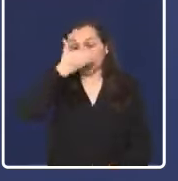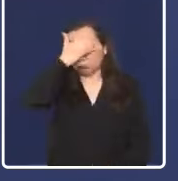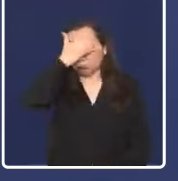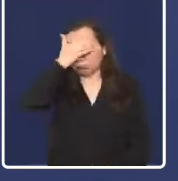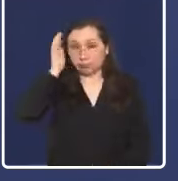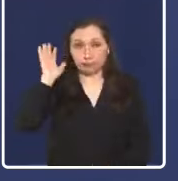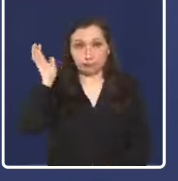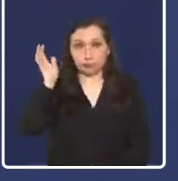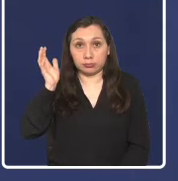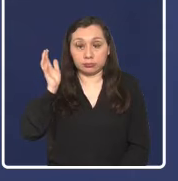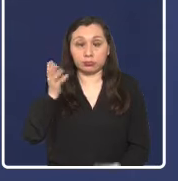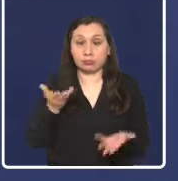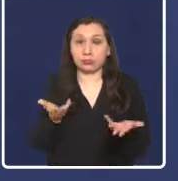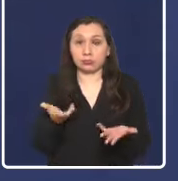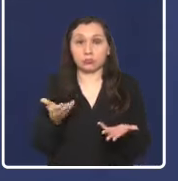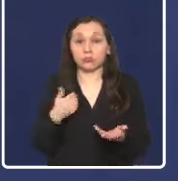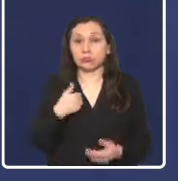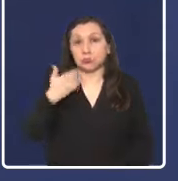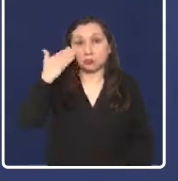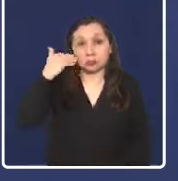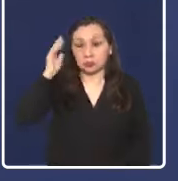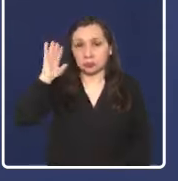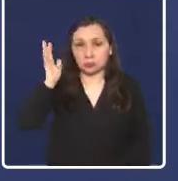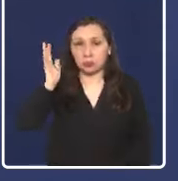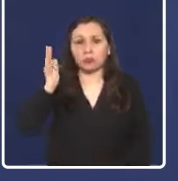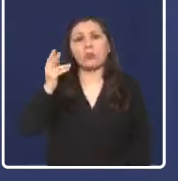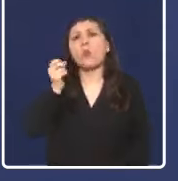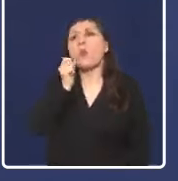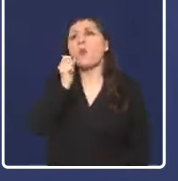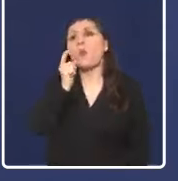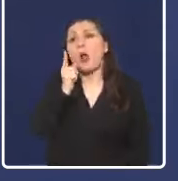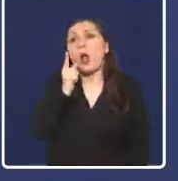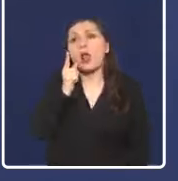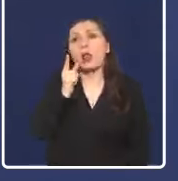desconozco, de partida, desconozco las funciones